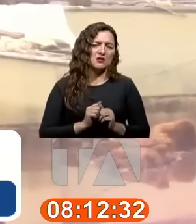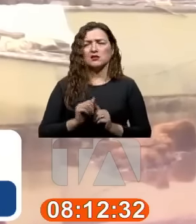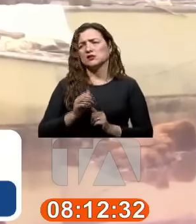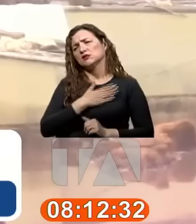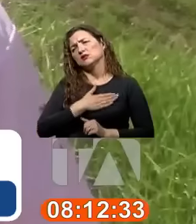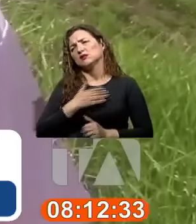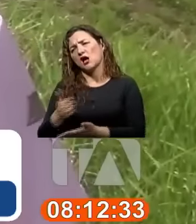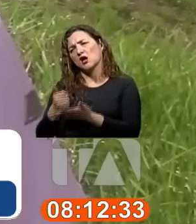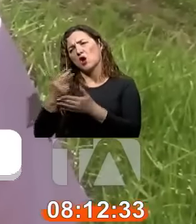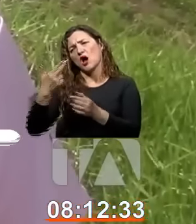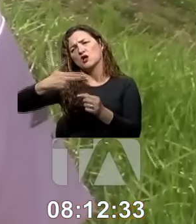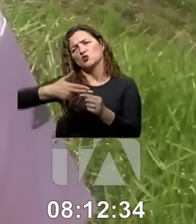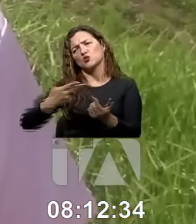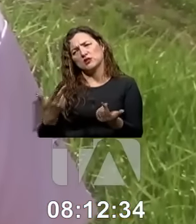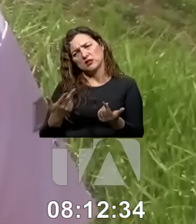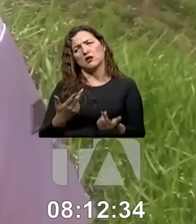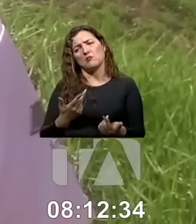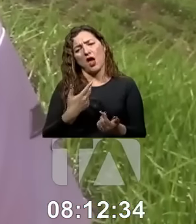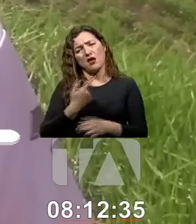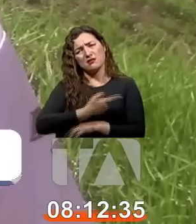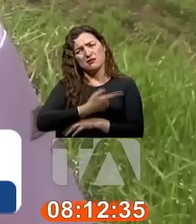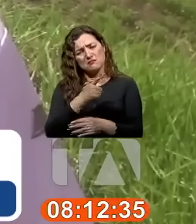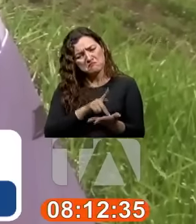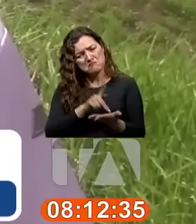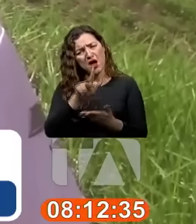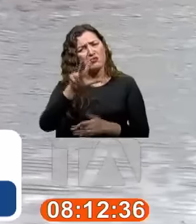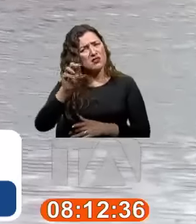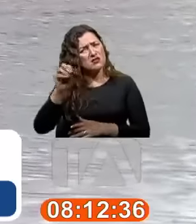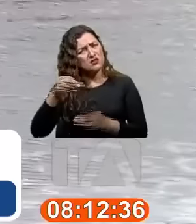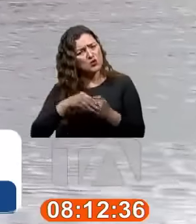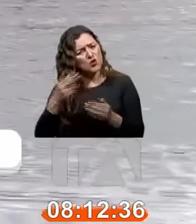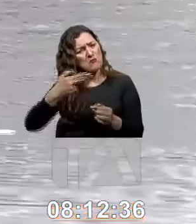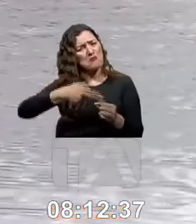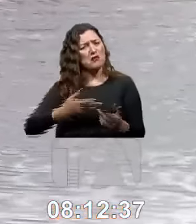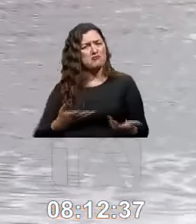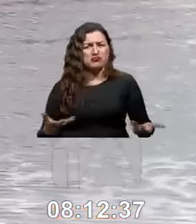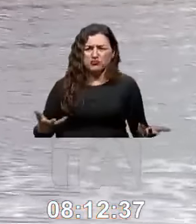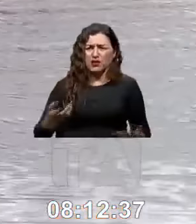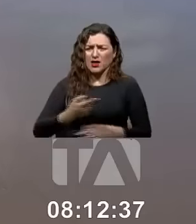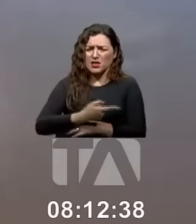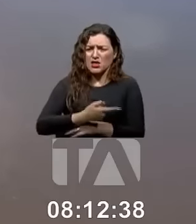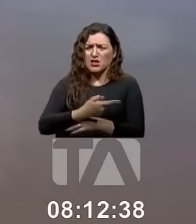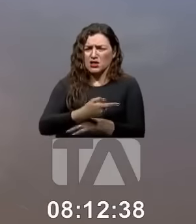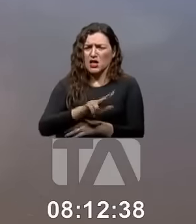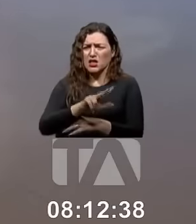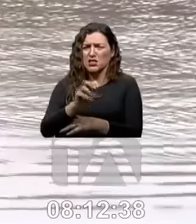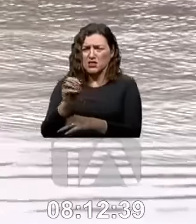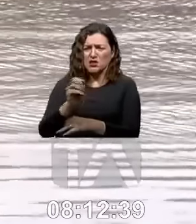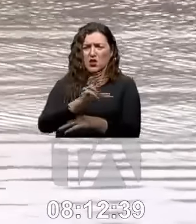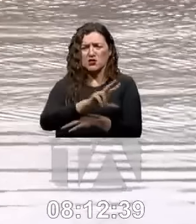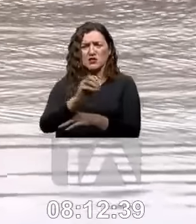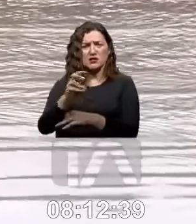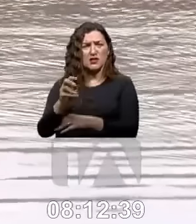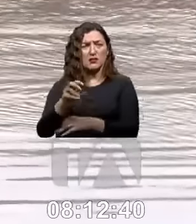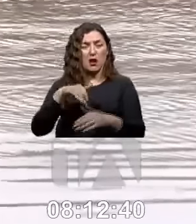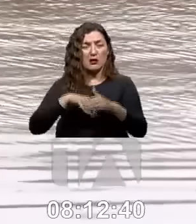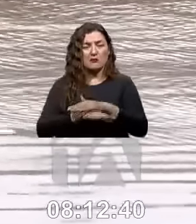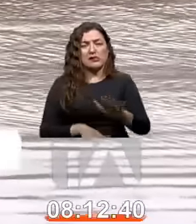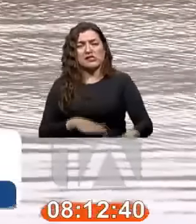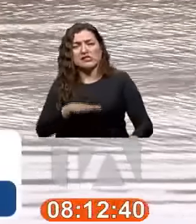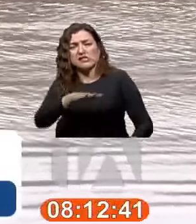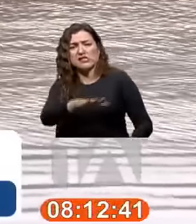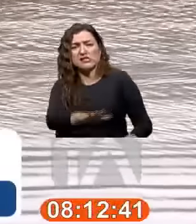sacar el agua. Son 300 dólares diario que se está gastando en combustible. Ingresan a sus viviendas así, cruzando el agua, para tratar de rescatar